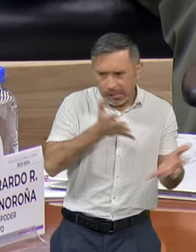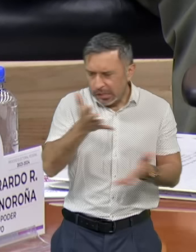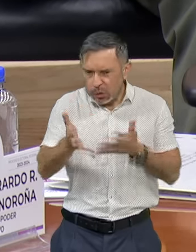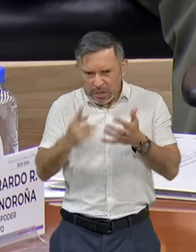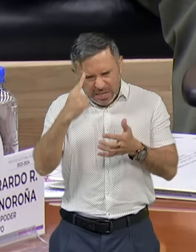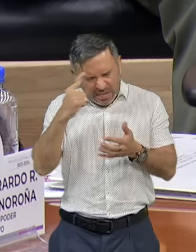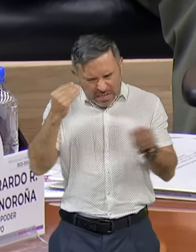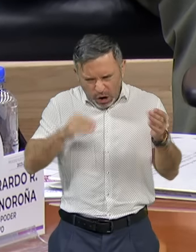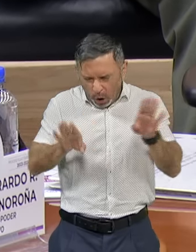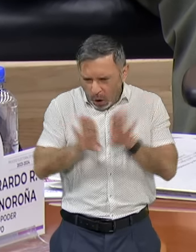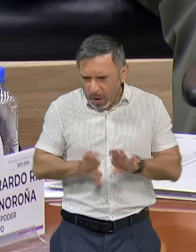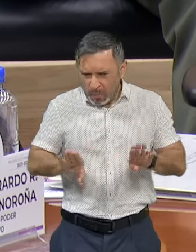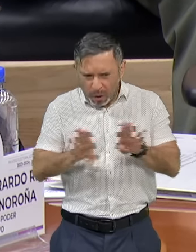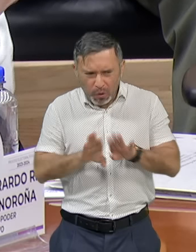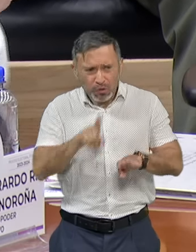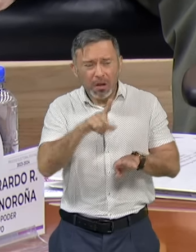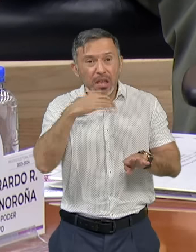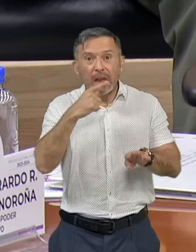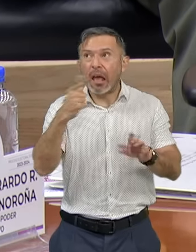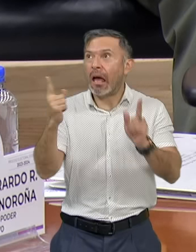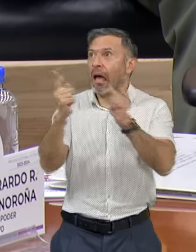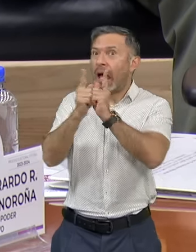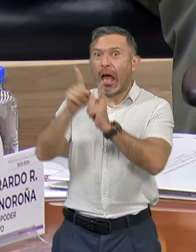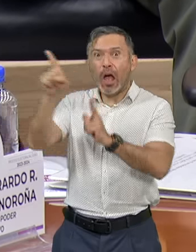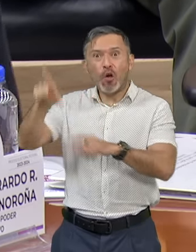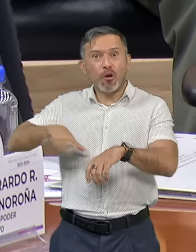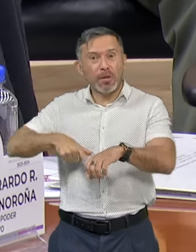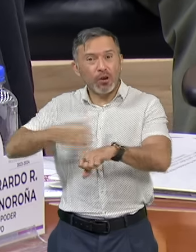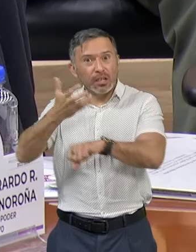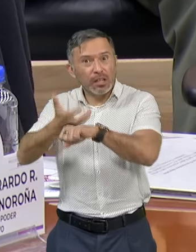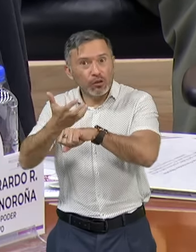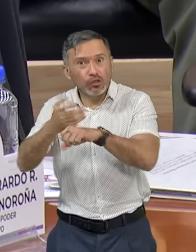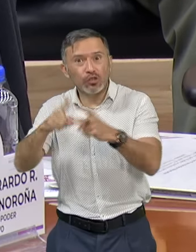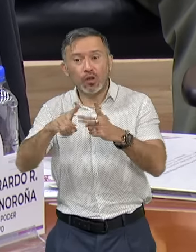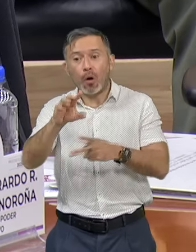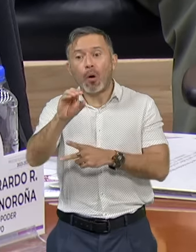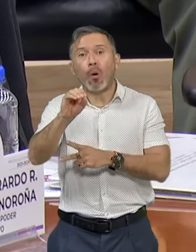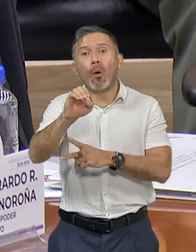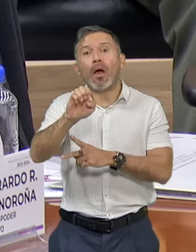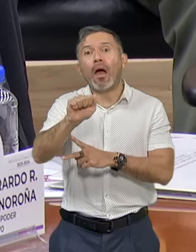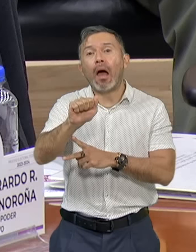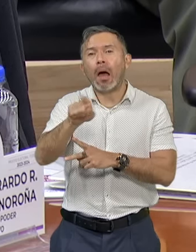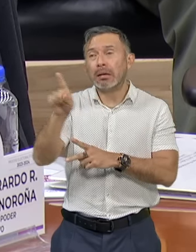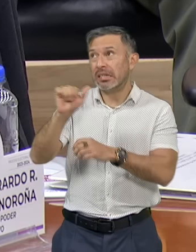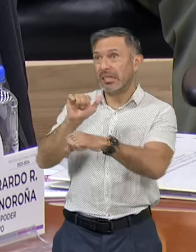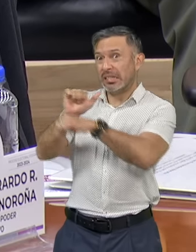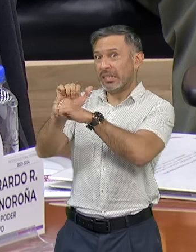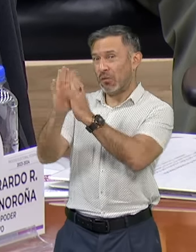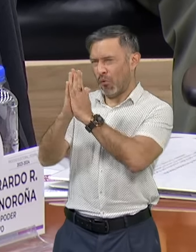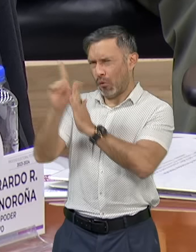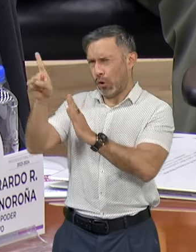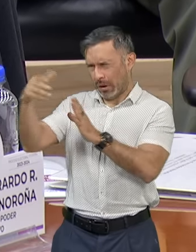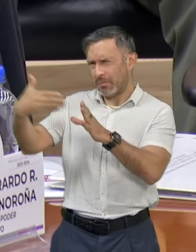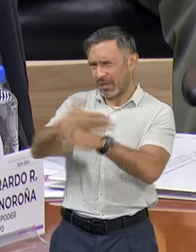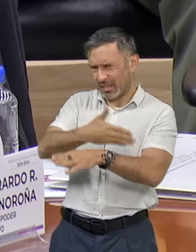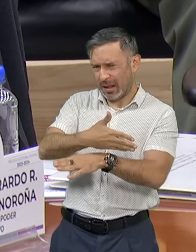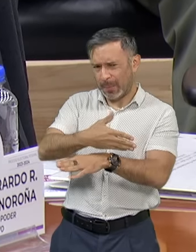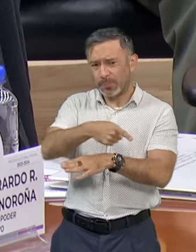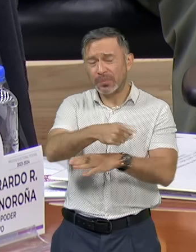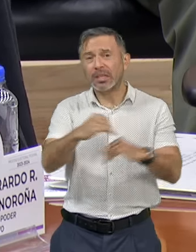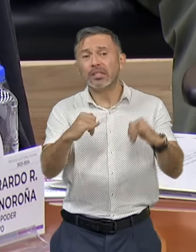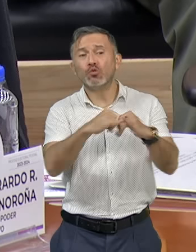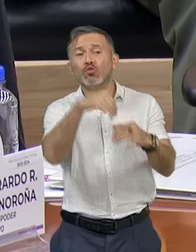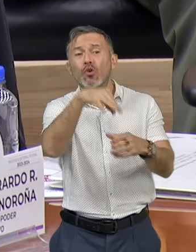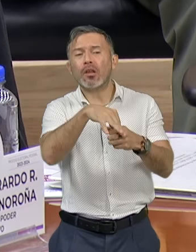de con el gobierno de Estados Unidos o con la oea fueron a pedirle a la oea que intervenga desacreditando este órgano electoral